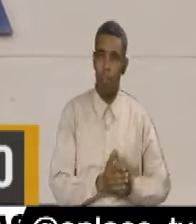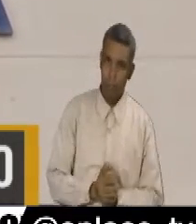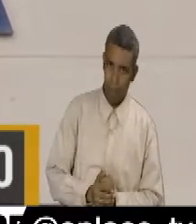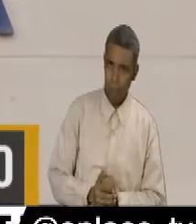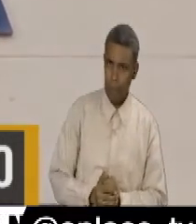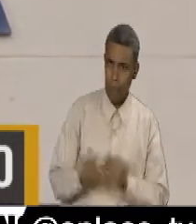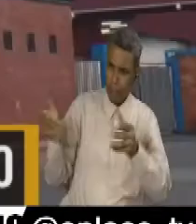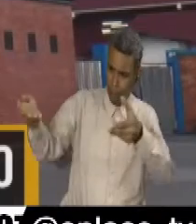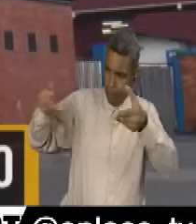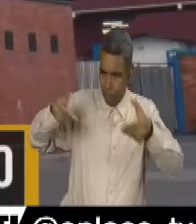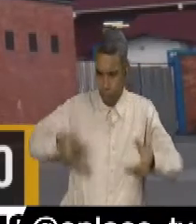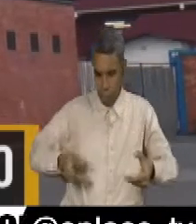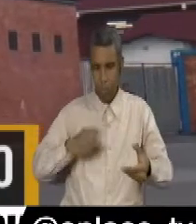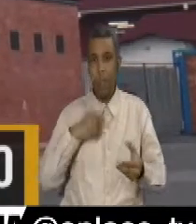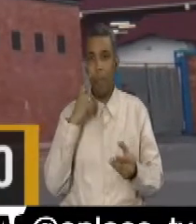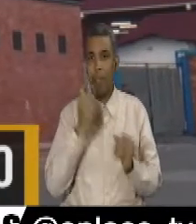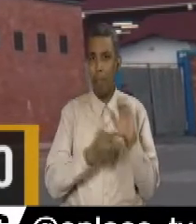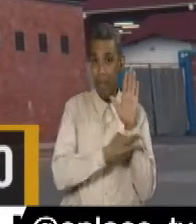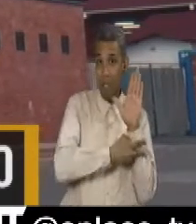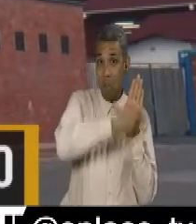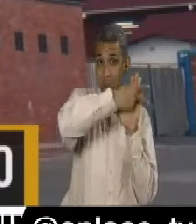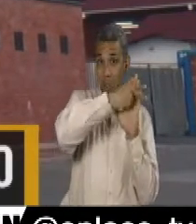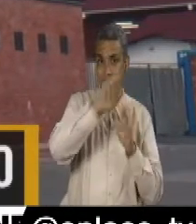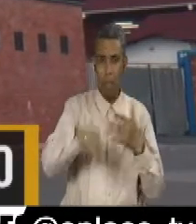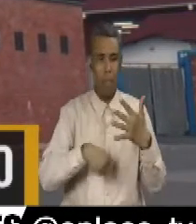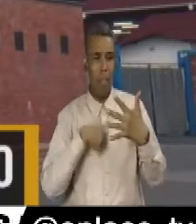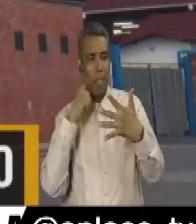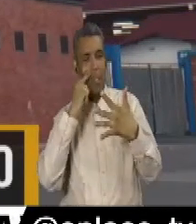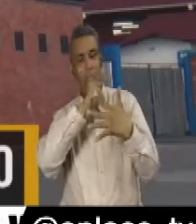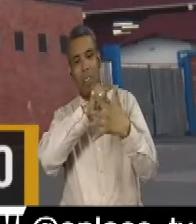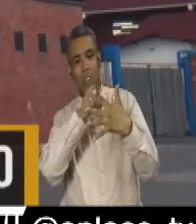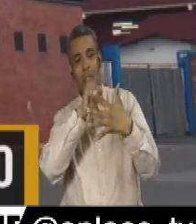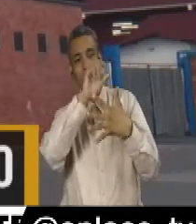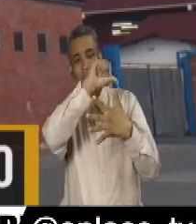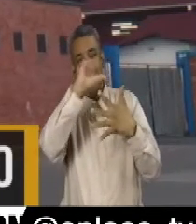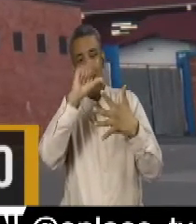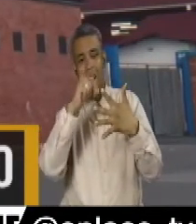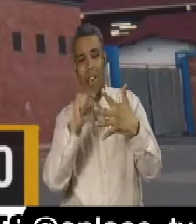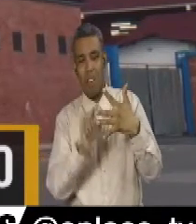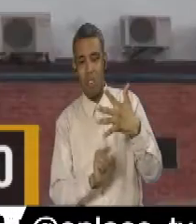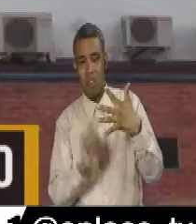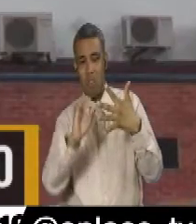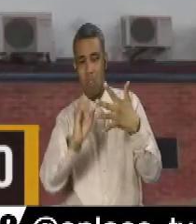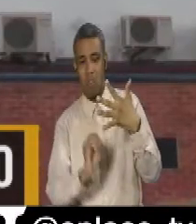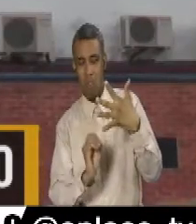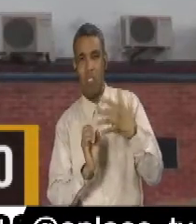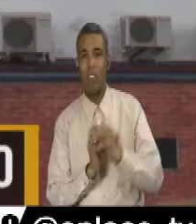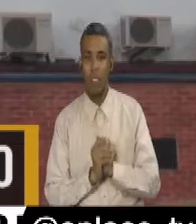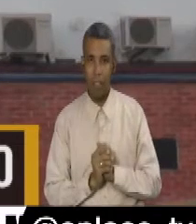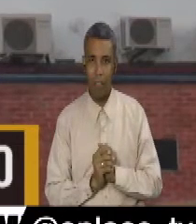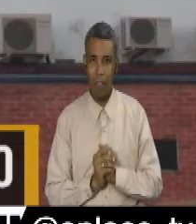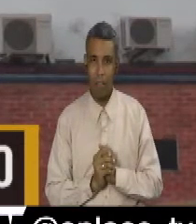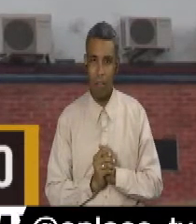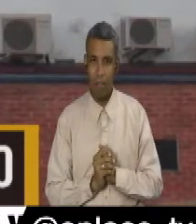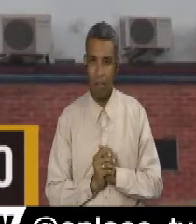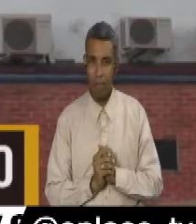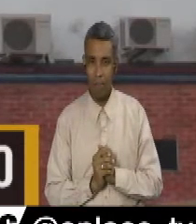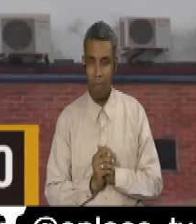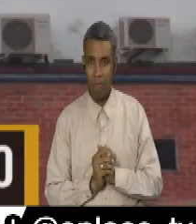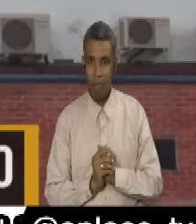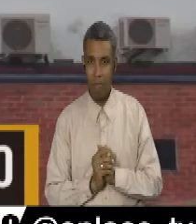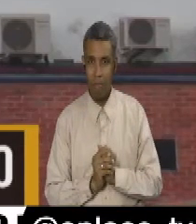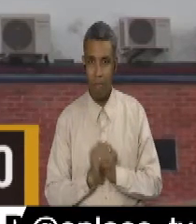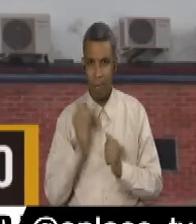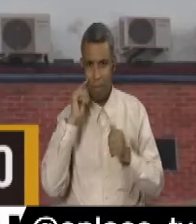trata de las ingenieras Piedad Jiménez Montoya y Diana María Vanegas Jaramillo. Los otros 3 son el excandidato a la gobernación del Atlántico, Alfredo Varela de la Rosa, y